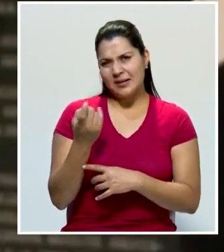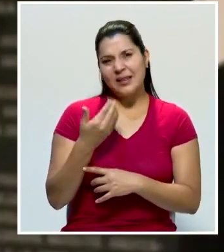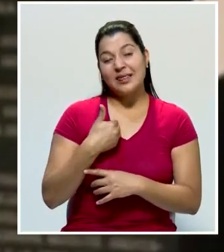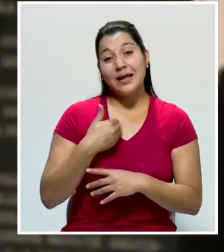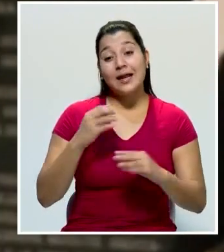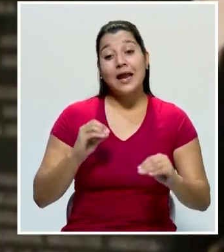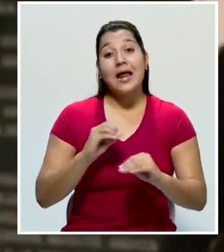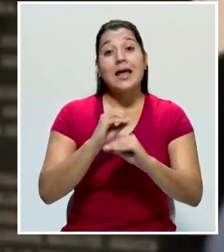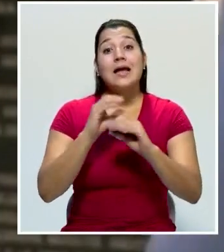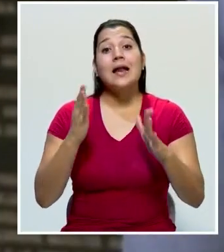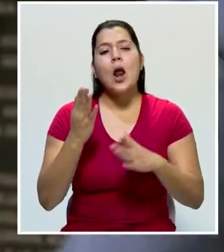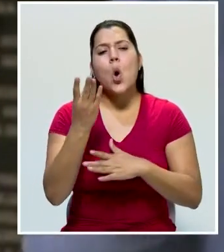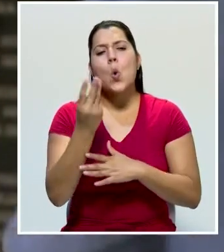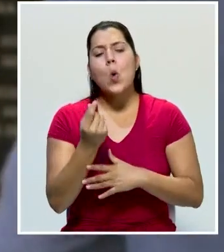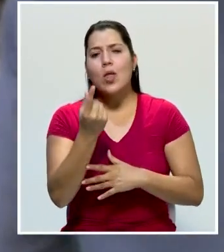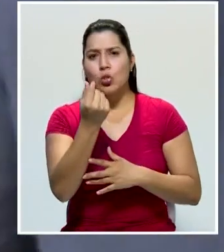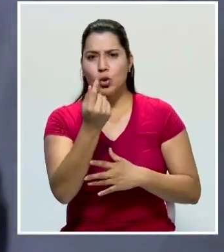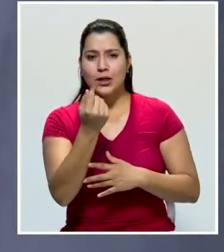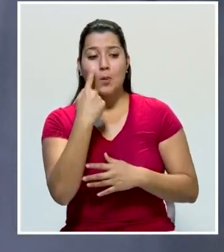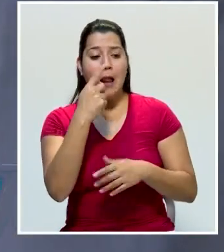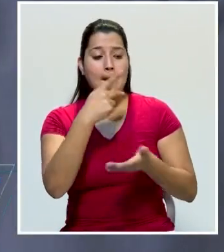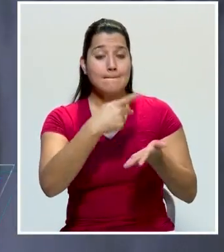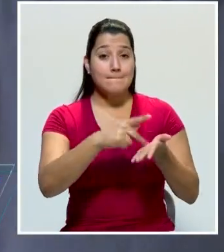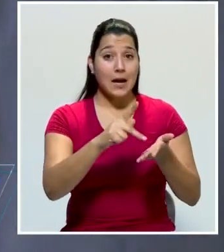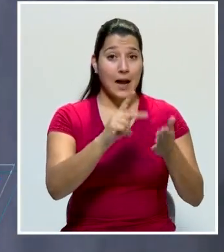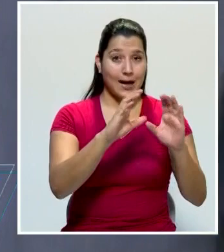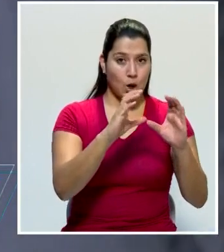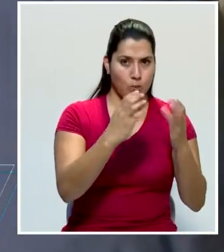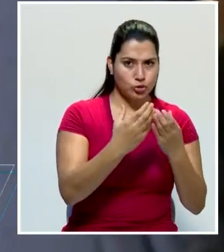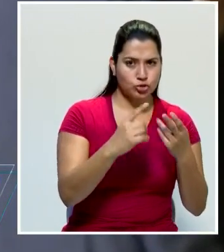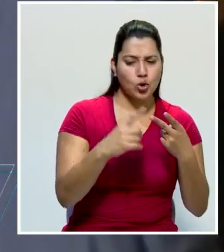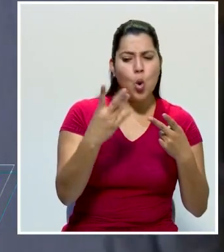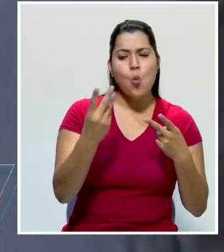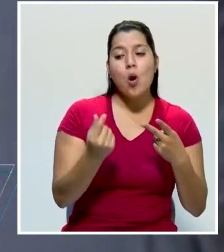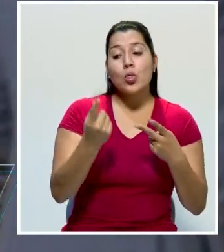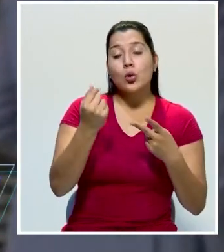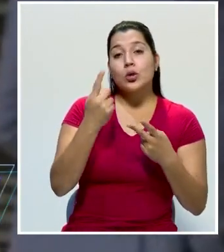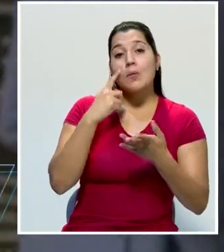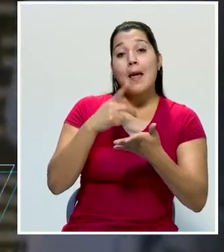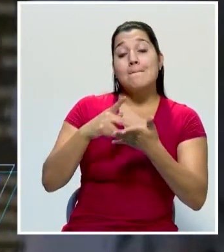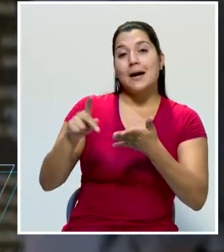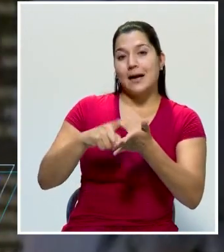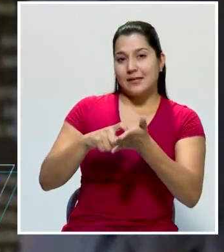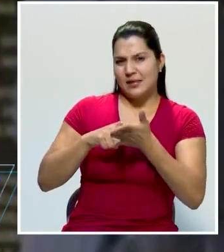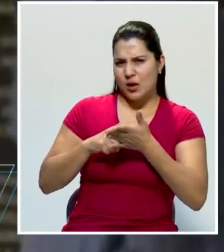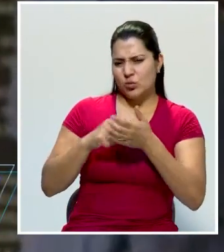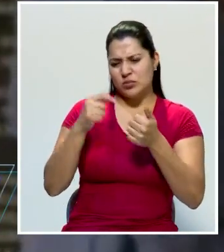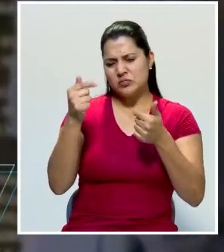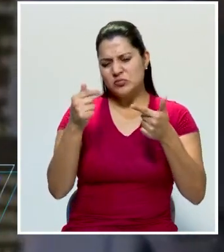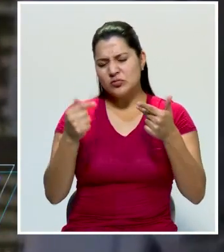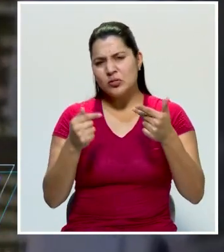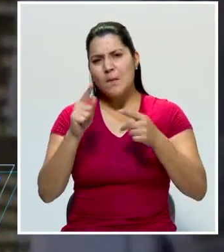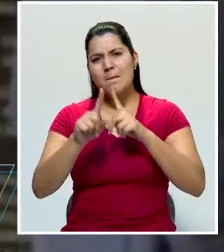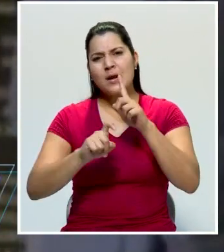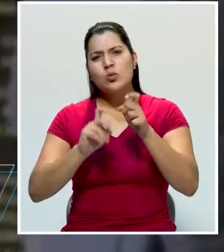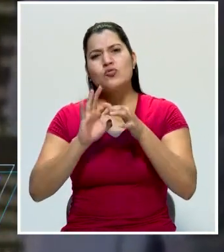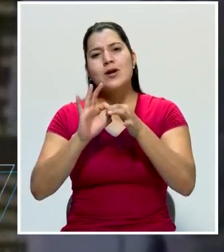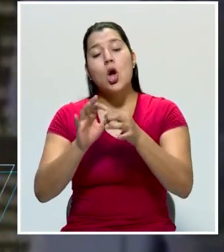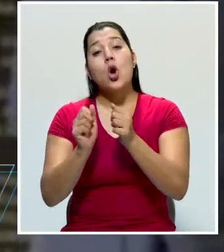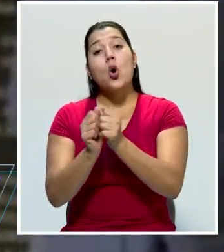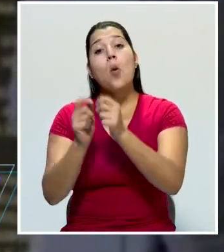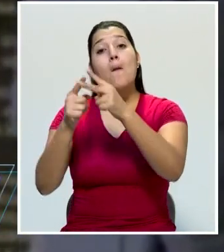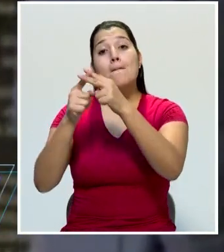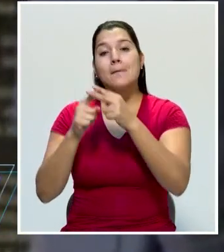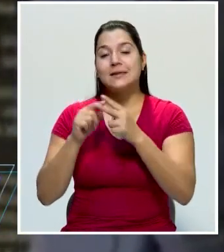cuánto iría a comisiones, cuánto iría a pago de la deuda, que era prácticamente las preguntas que nosotros teníamos en relación al préstamo del BID.